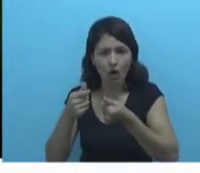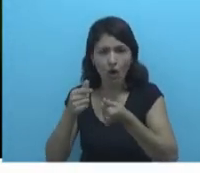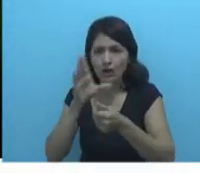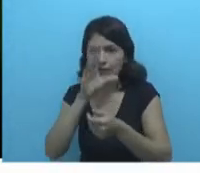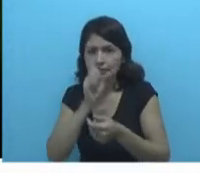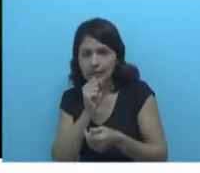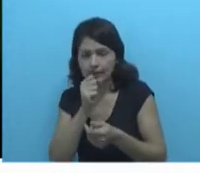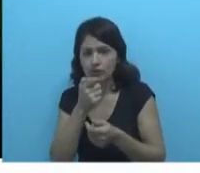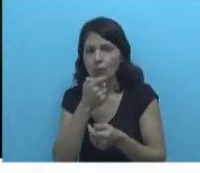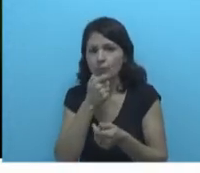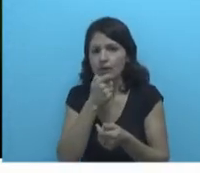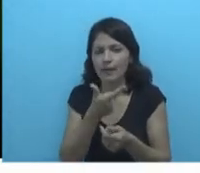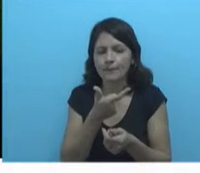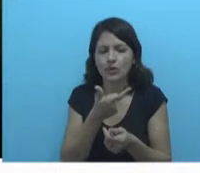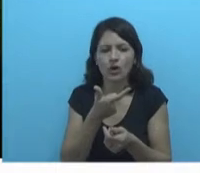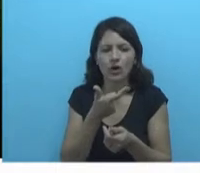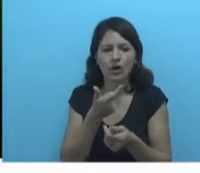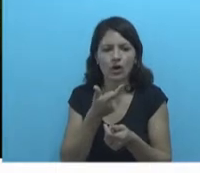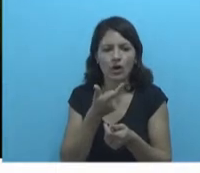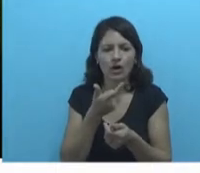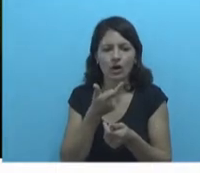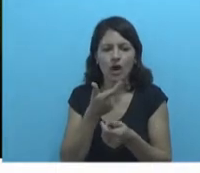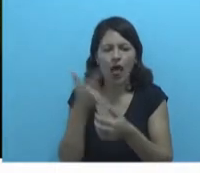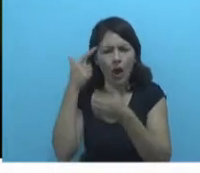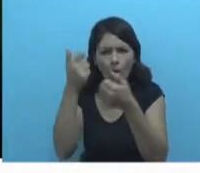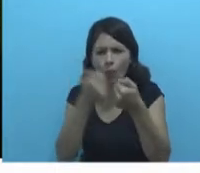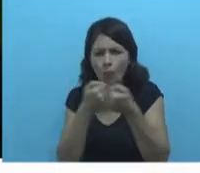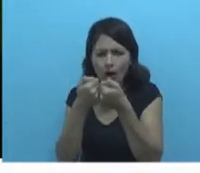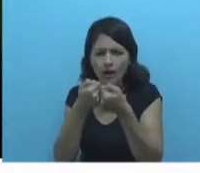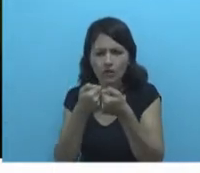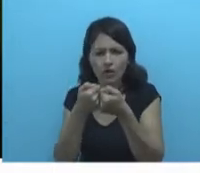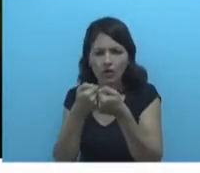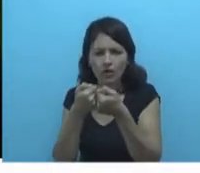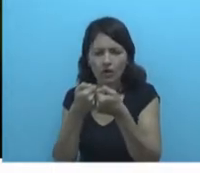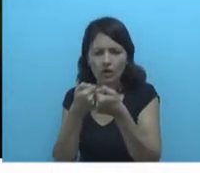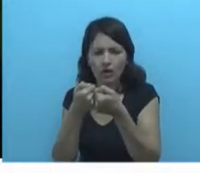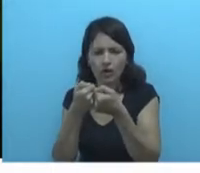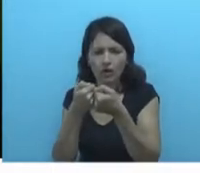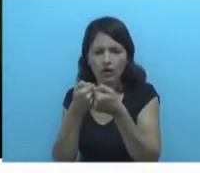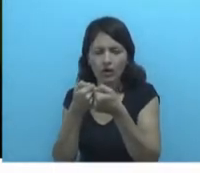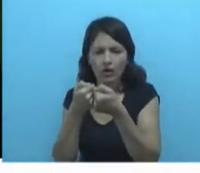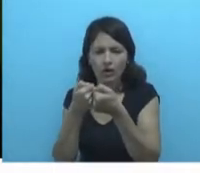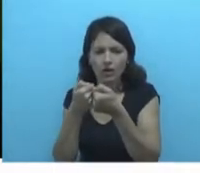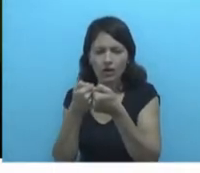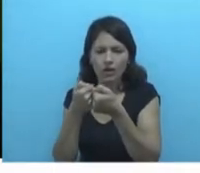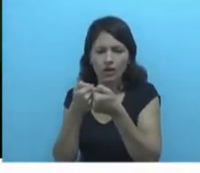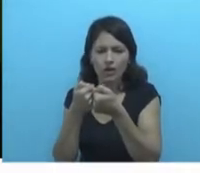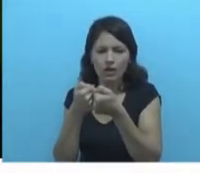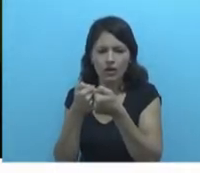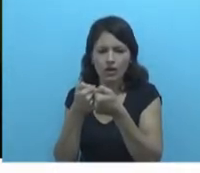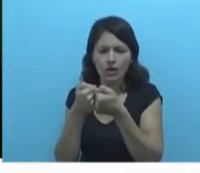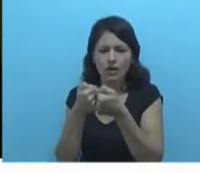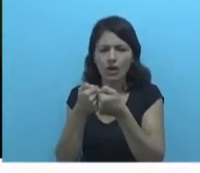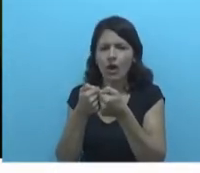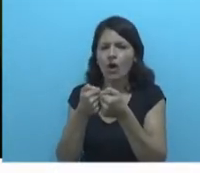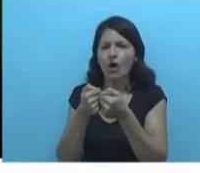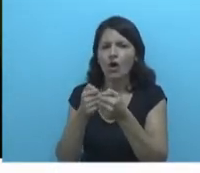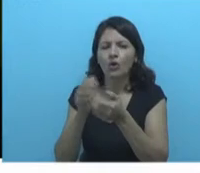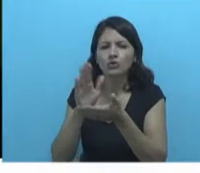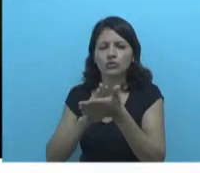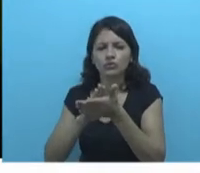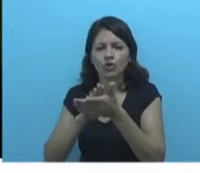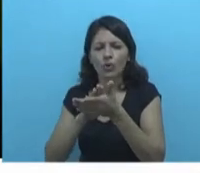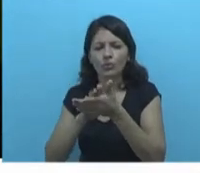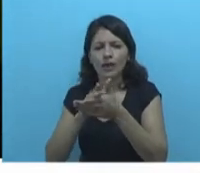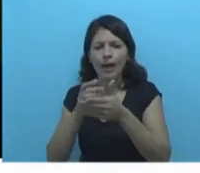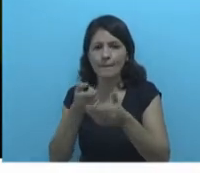es el acuerdo que recae sobre el Remdesivir, el único medicamento que de alguna